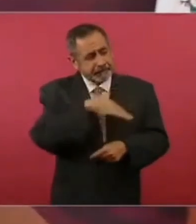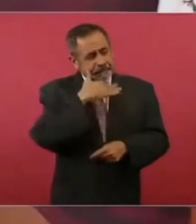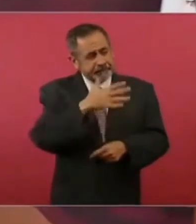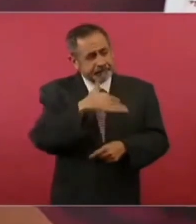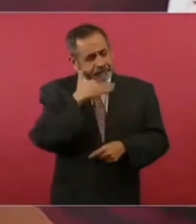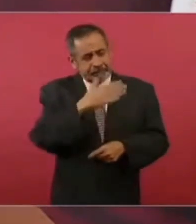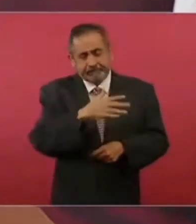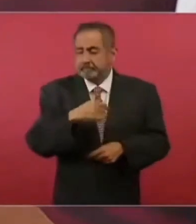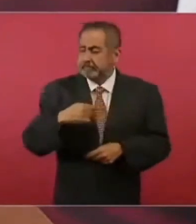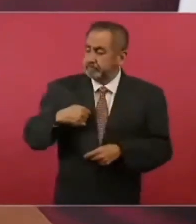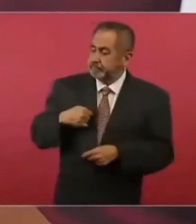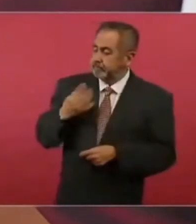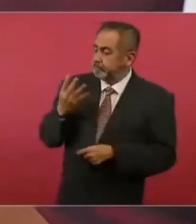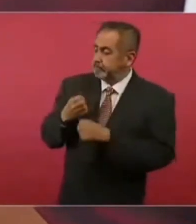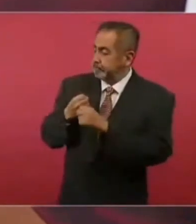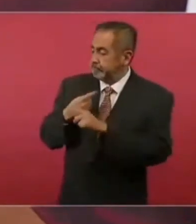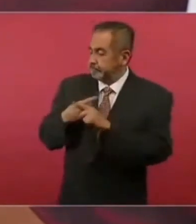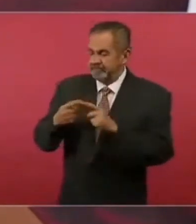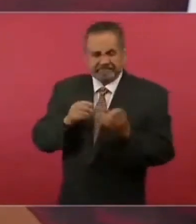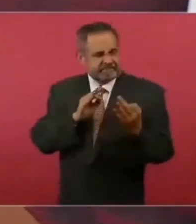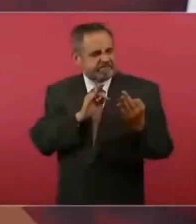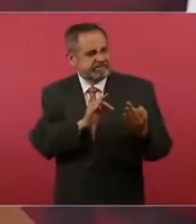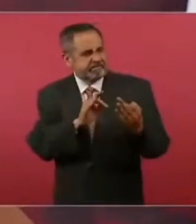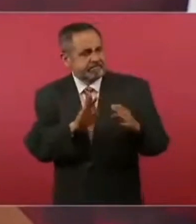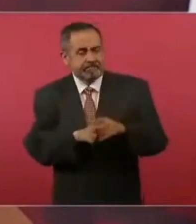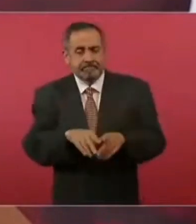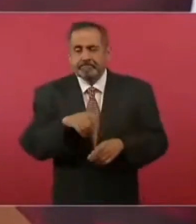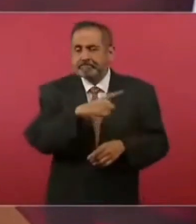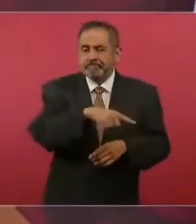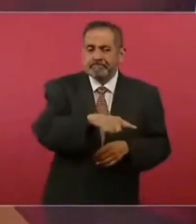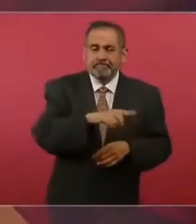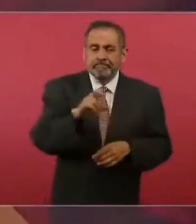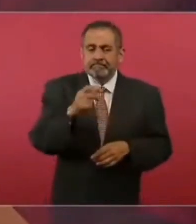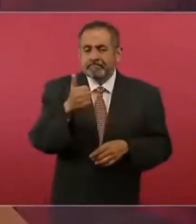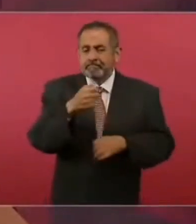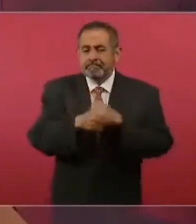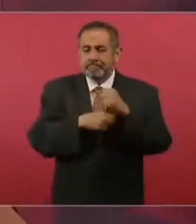corrupción, de saqueo,